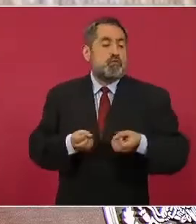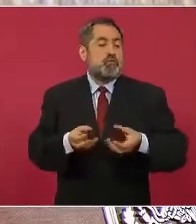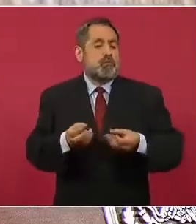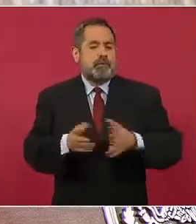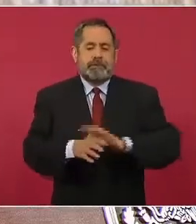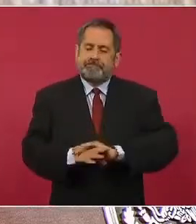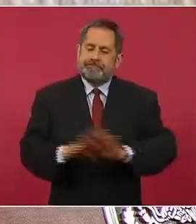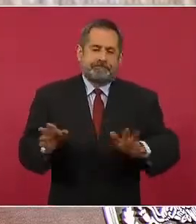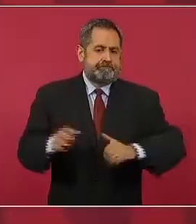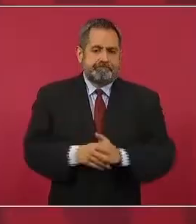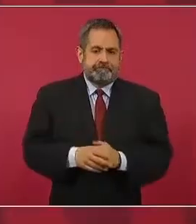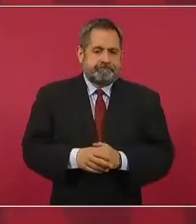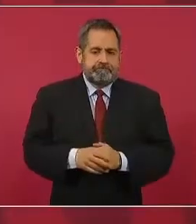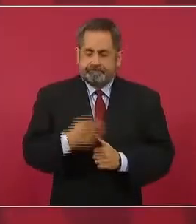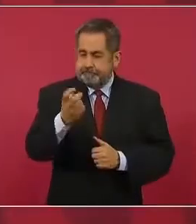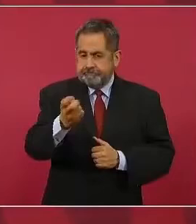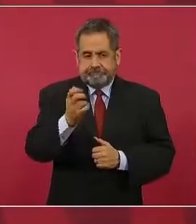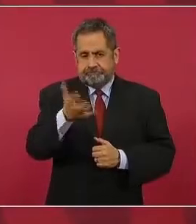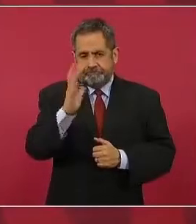o para